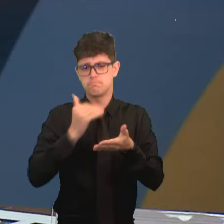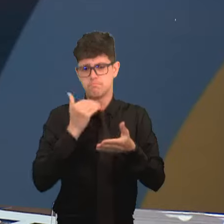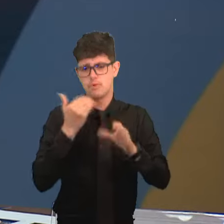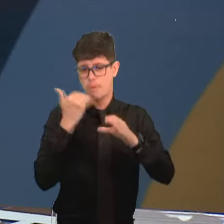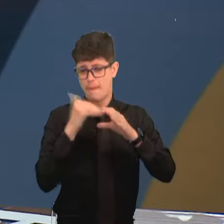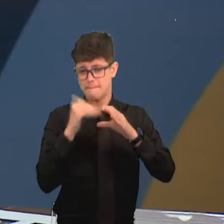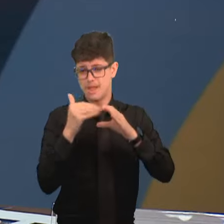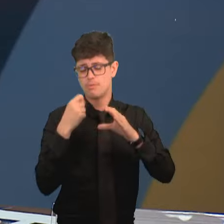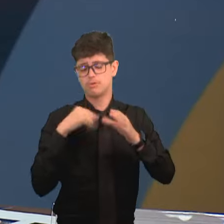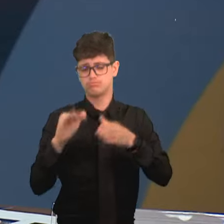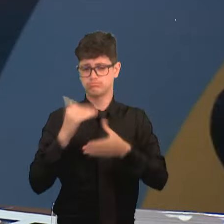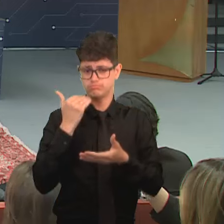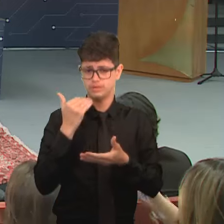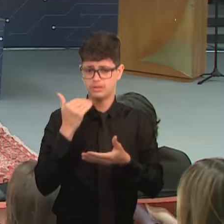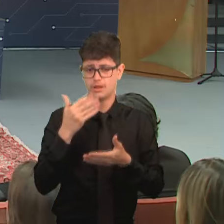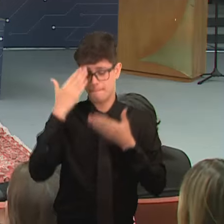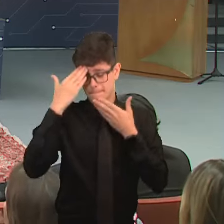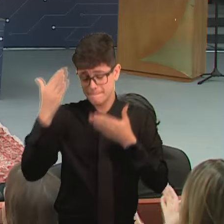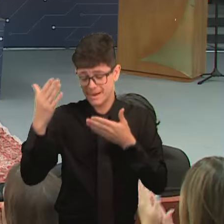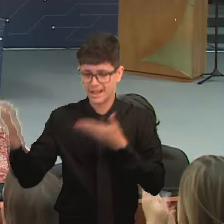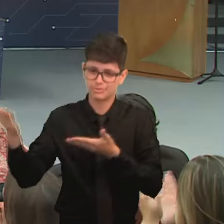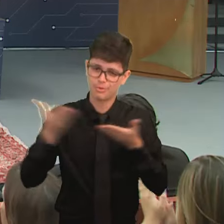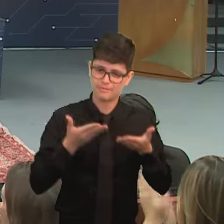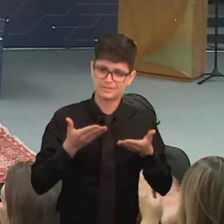preguntar algo, envíen un correo. Y gracias por la invitación.